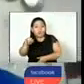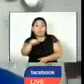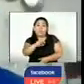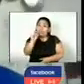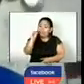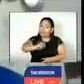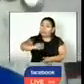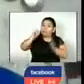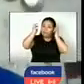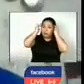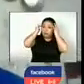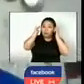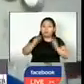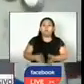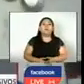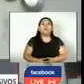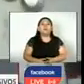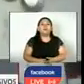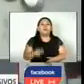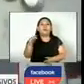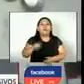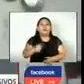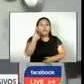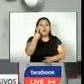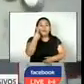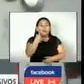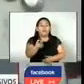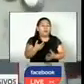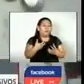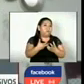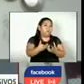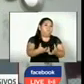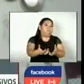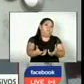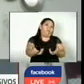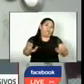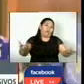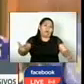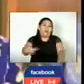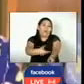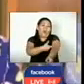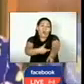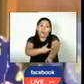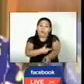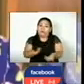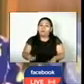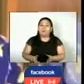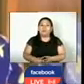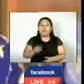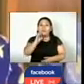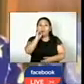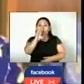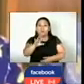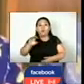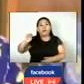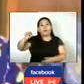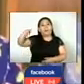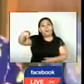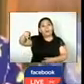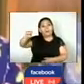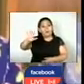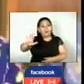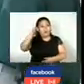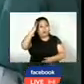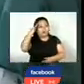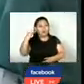preocupante eso es lo que estamos evidenciando ahora que hay un colapso de las unidades de cuidados intensivos la directora de la organización panamericana de la